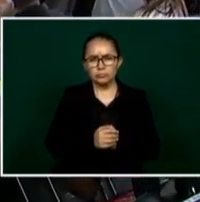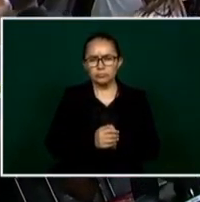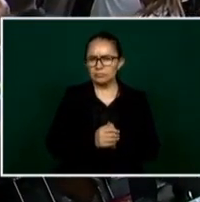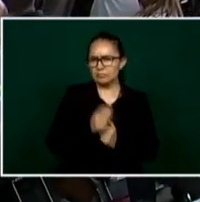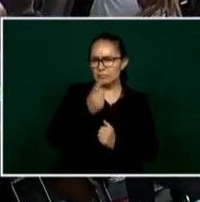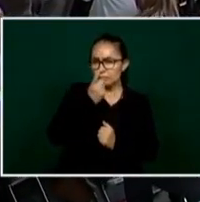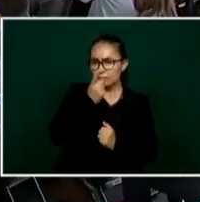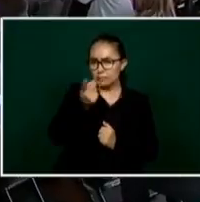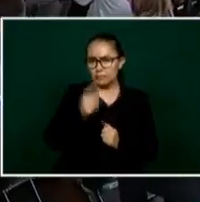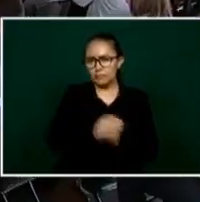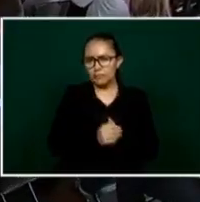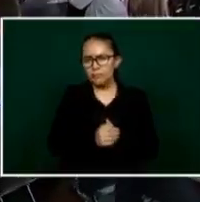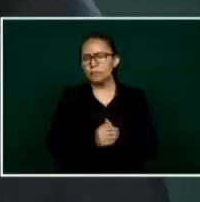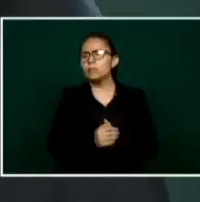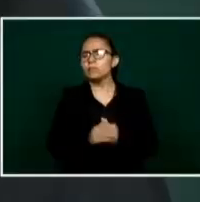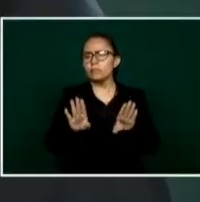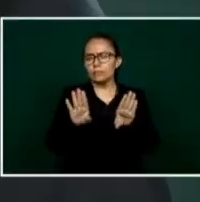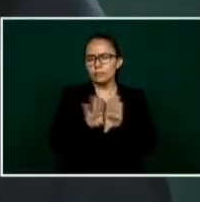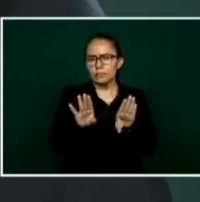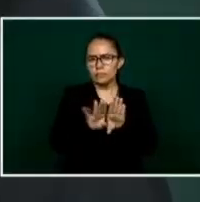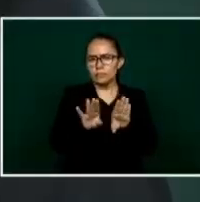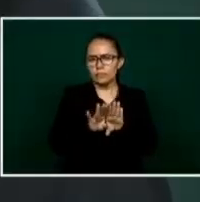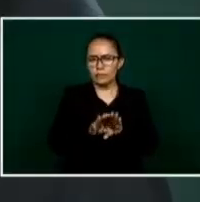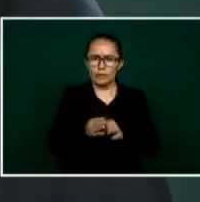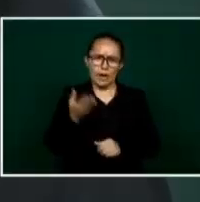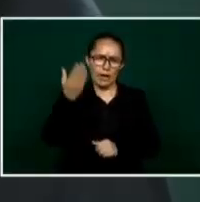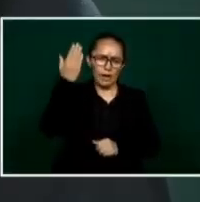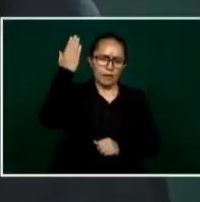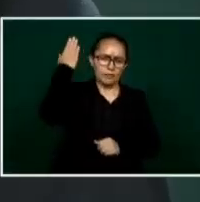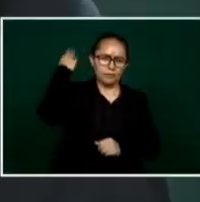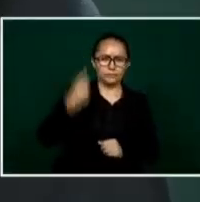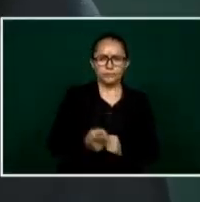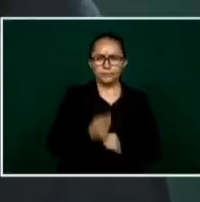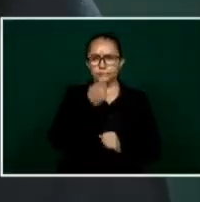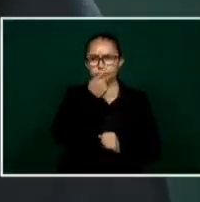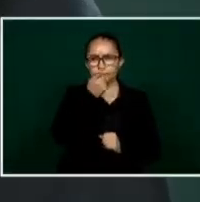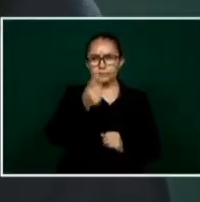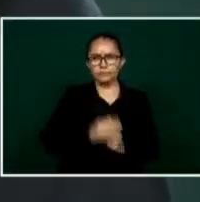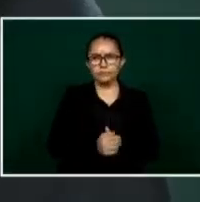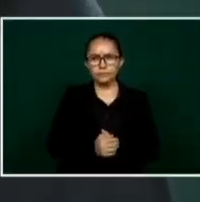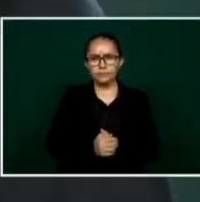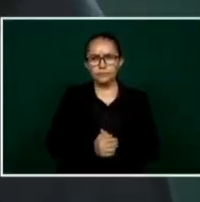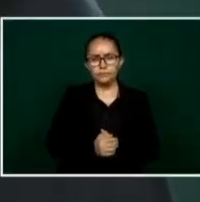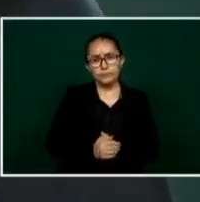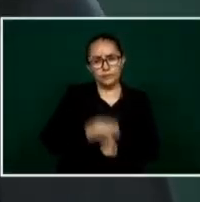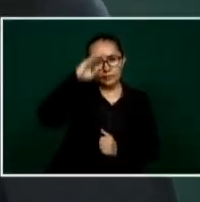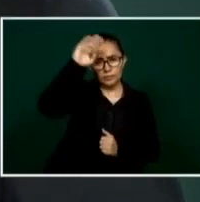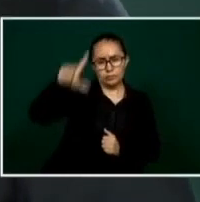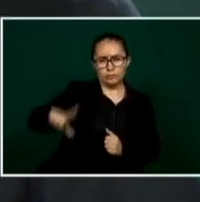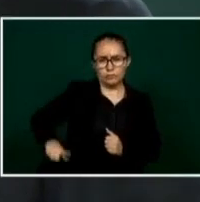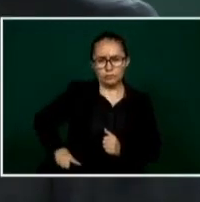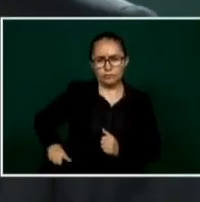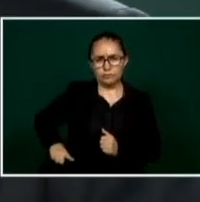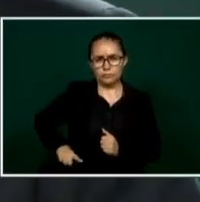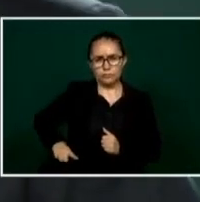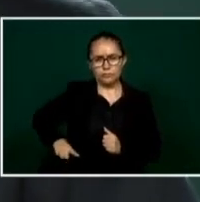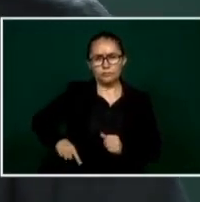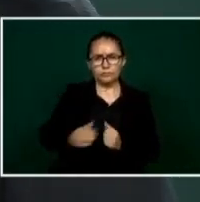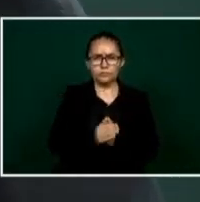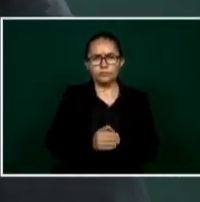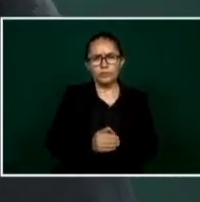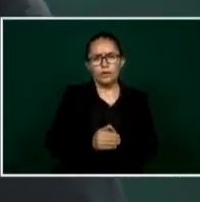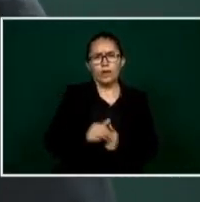señalar, como lo ha mencionado el ciudadano gobernador Antonio